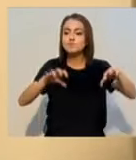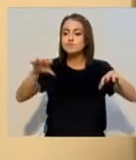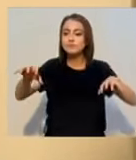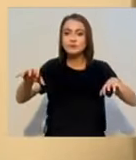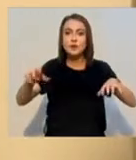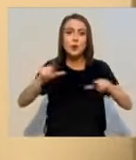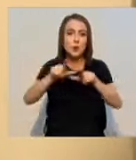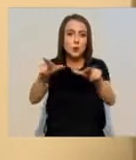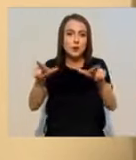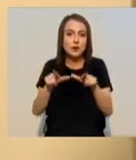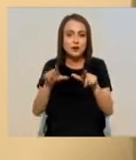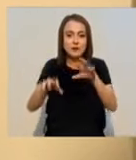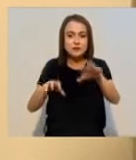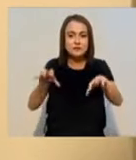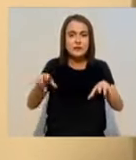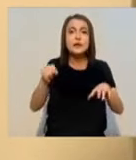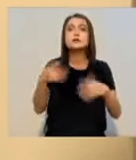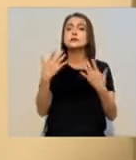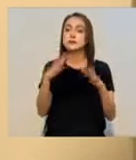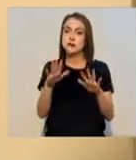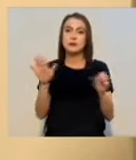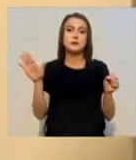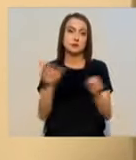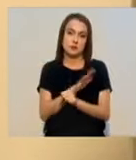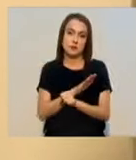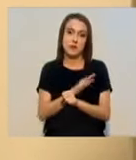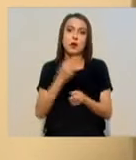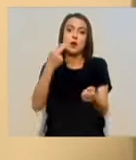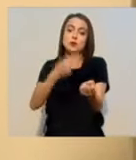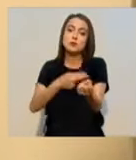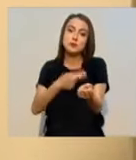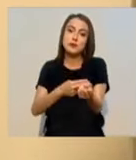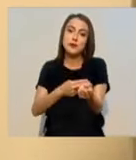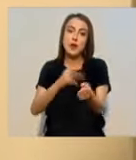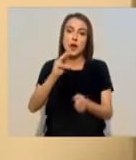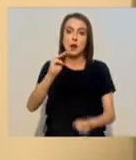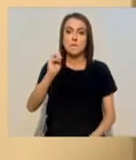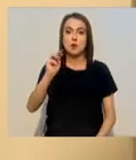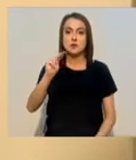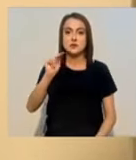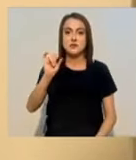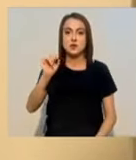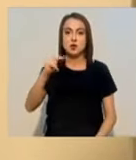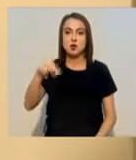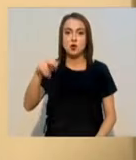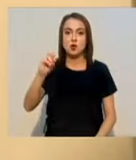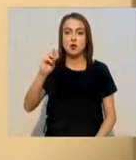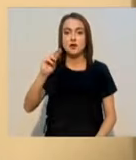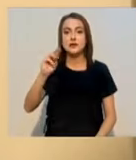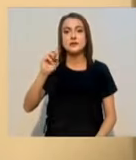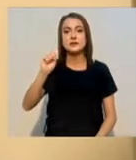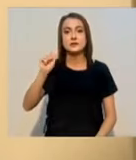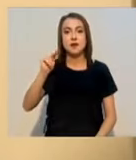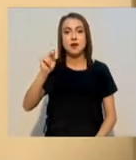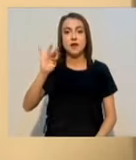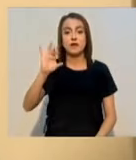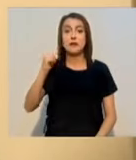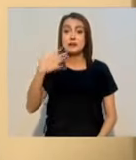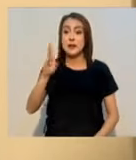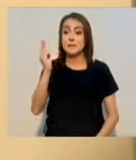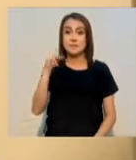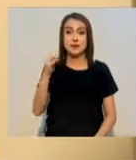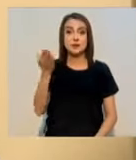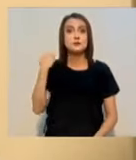regionalización. Eso ya se completó en el Hospital Monseñor Sanabria de Punta Arenas, donde el miércoles